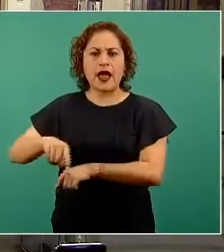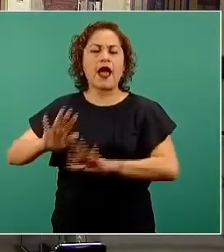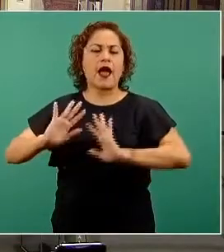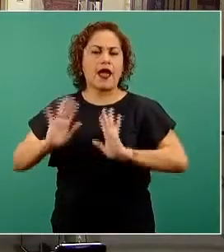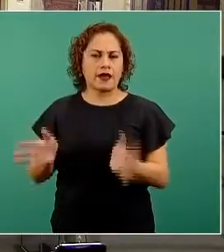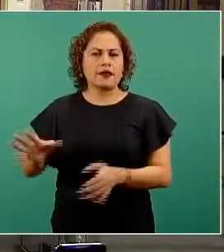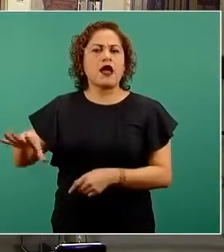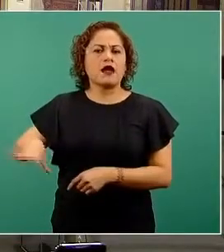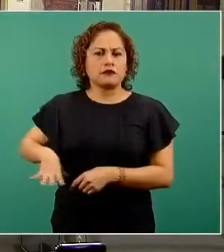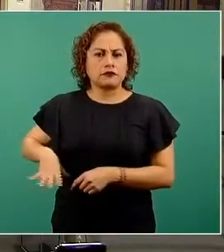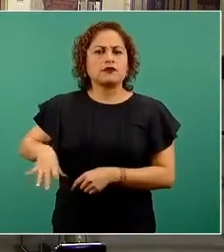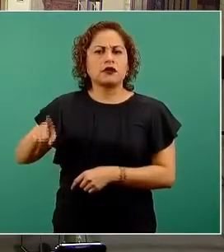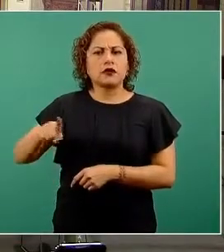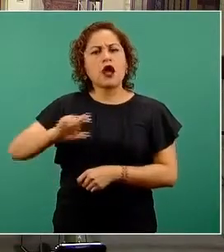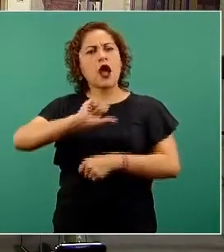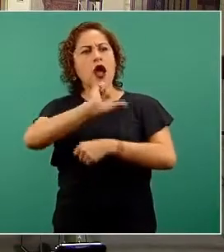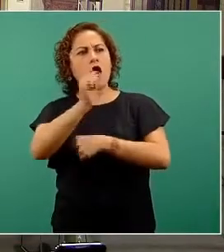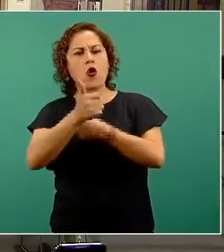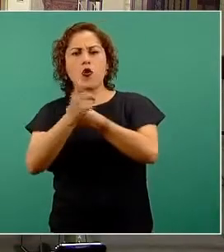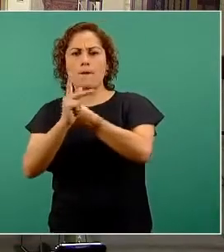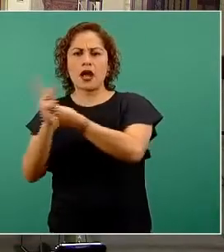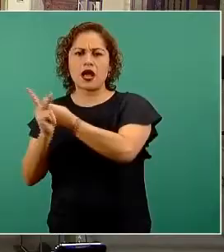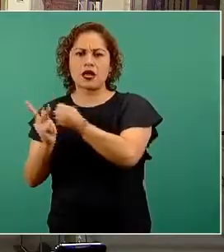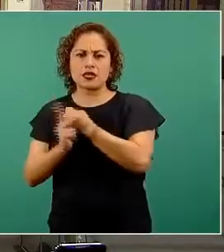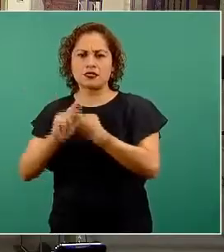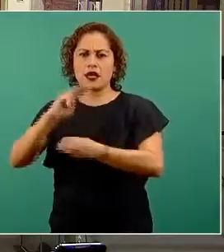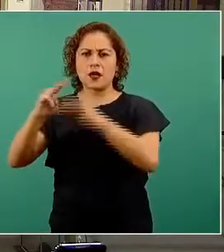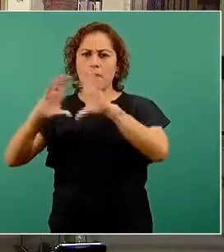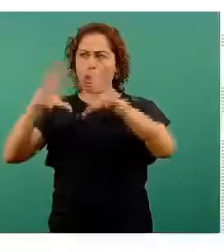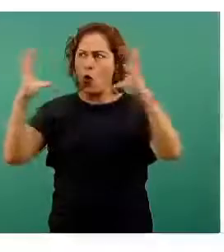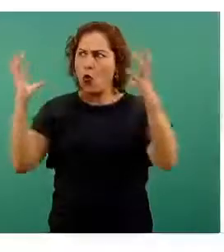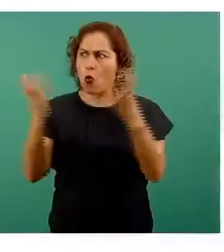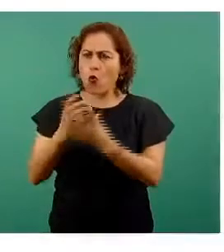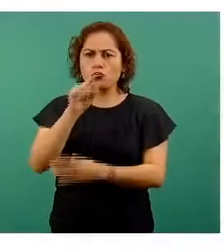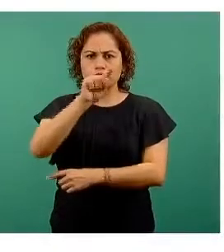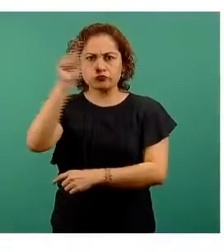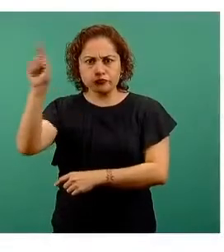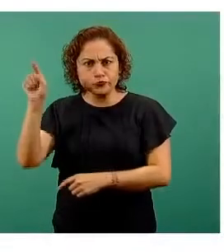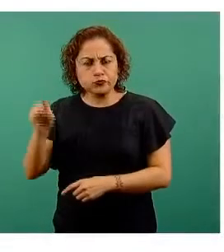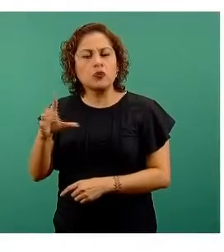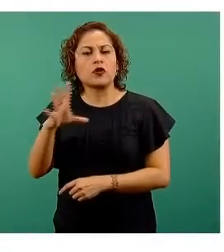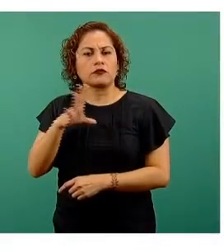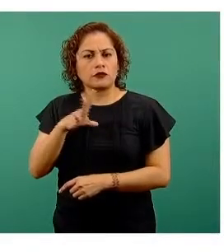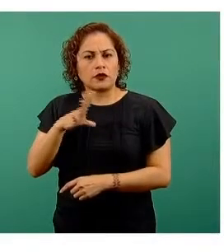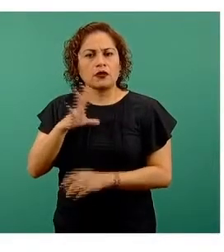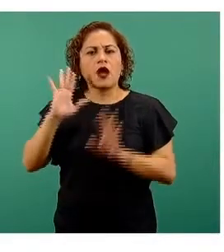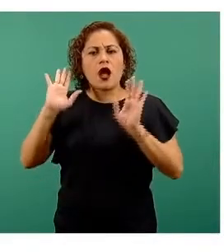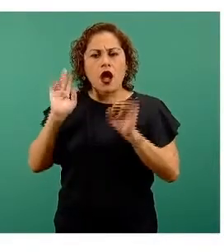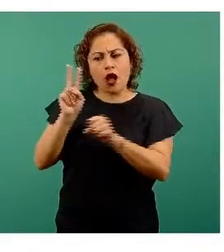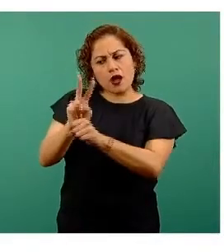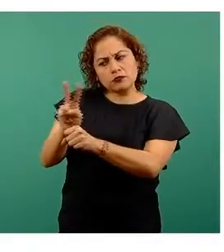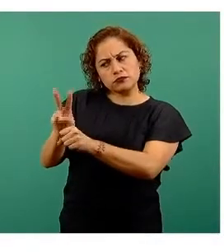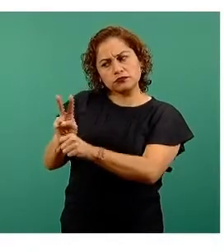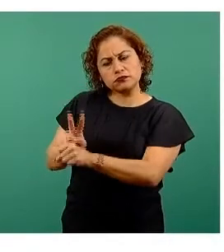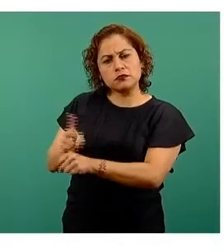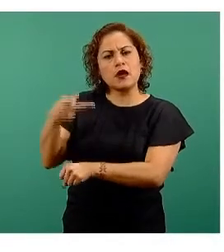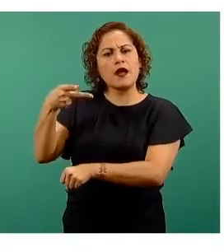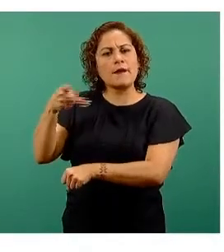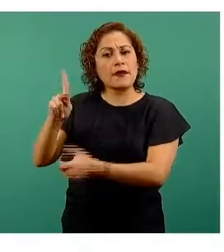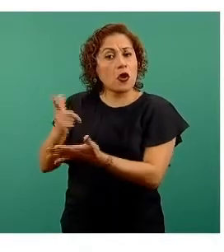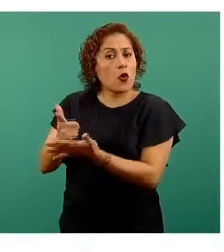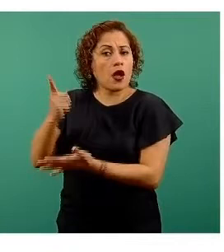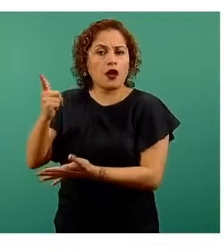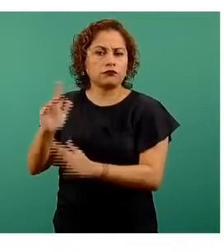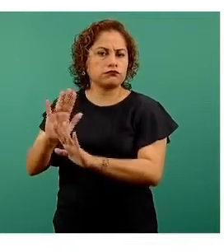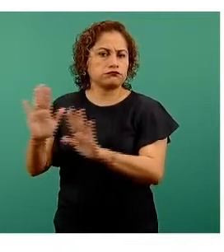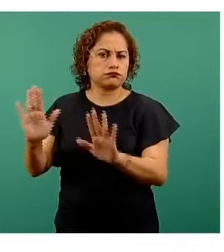circulación importante en algunas regiones del mundo y que por lo tanto se consideran de interés en la medida que no generen ningún tipo